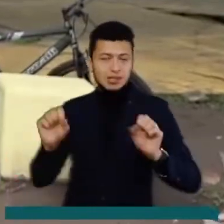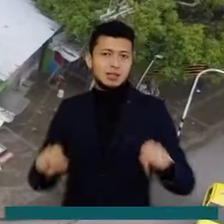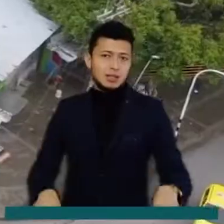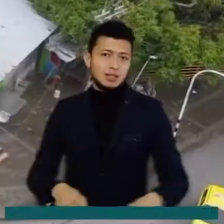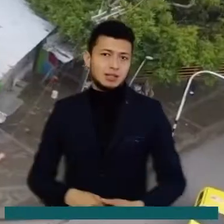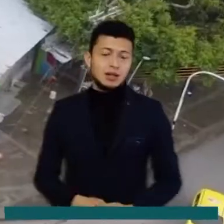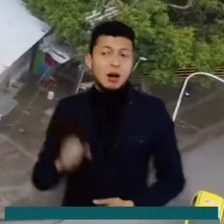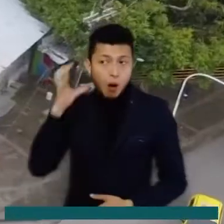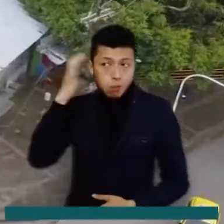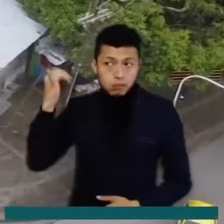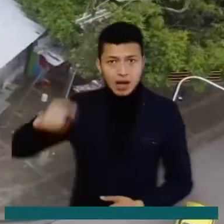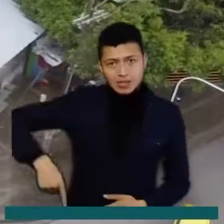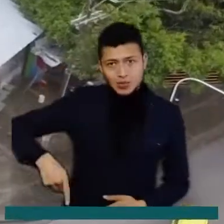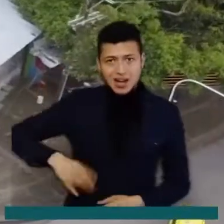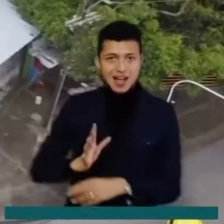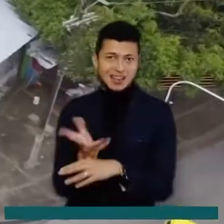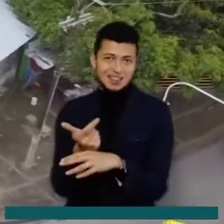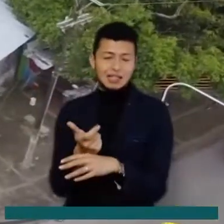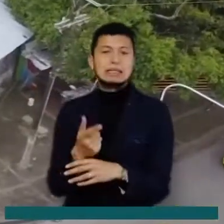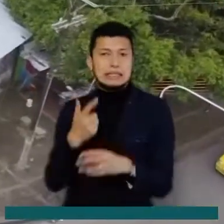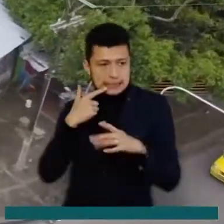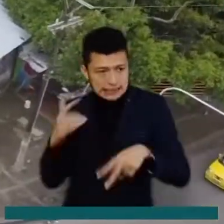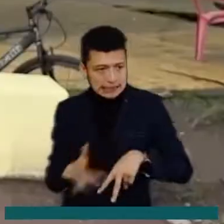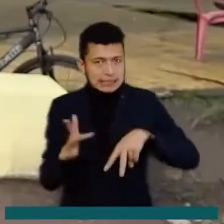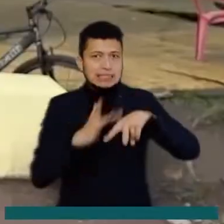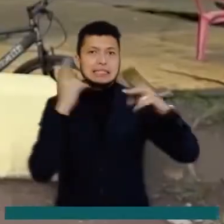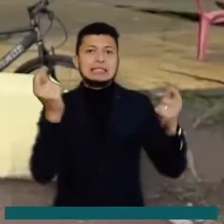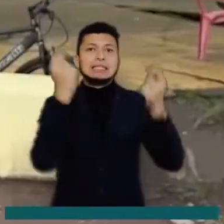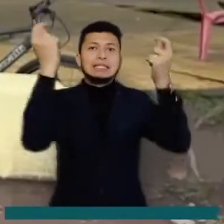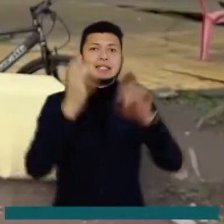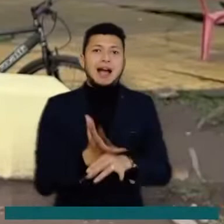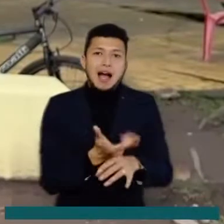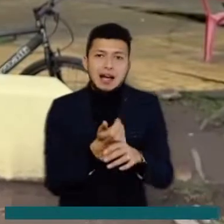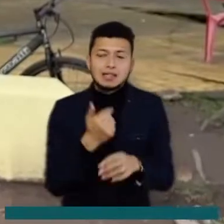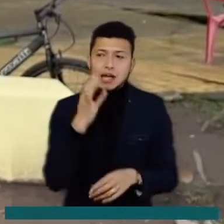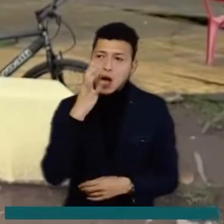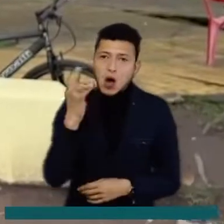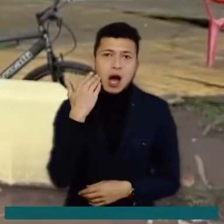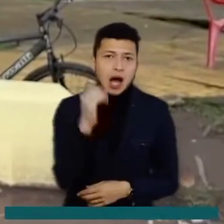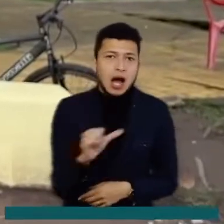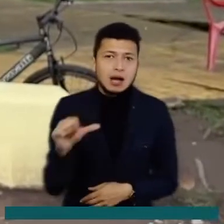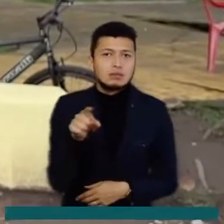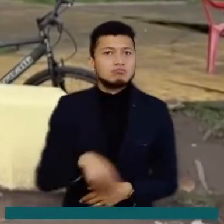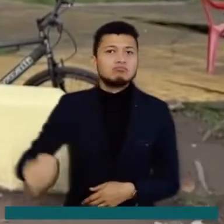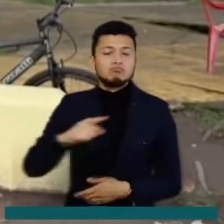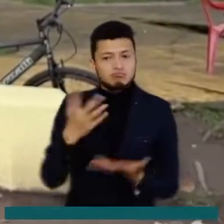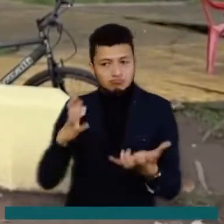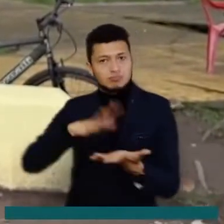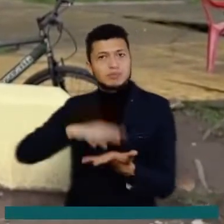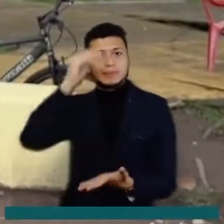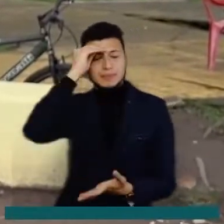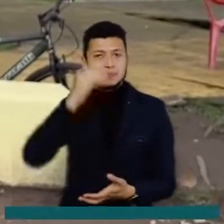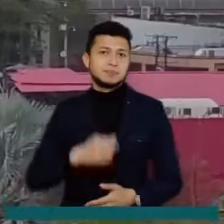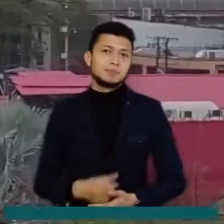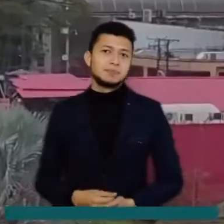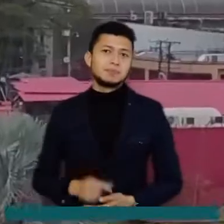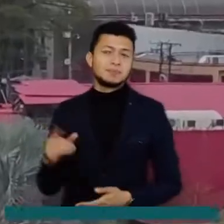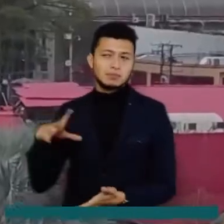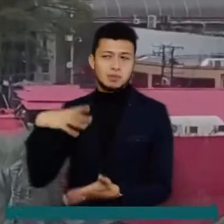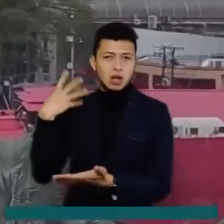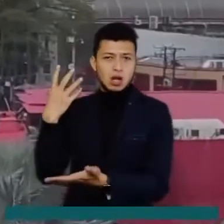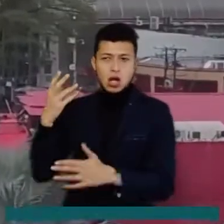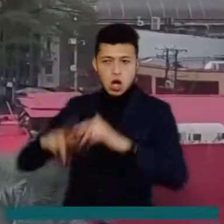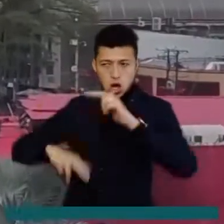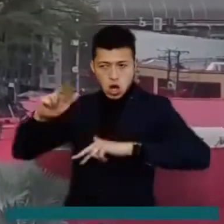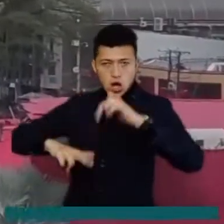estamos haciendo. Que eso sea como una escuela de arte donde se pueda impulsar todo los artistas, todos los chicos, chicas que quieran aprender. La